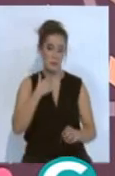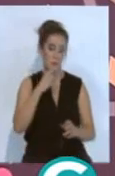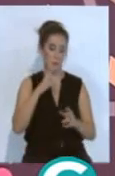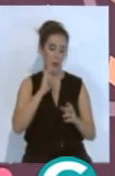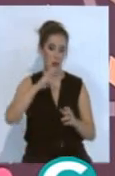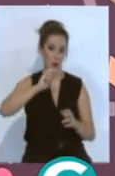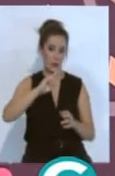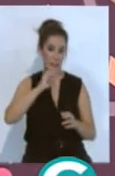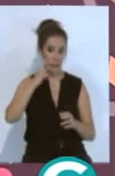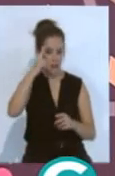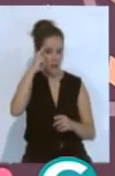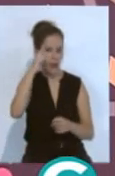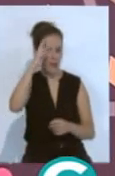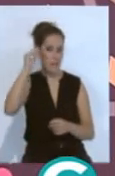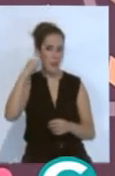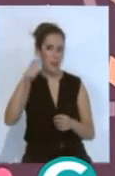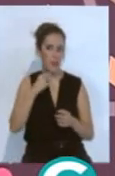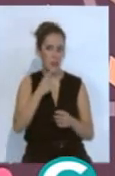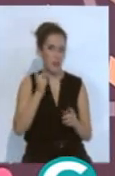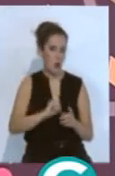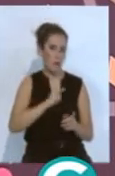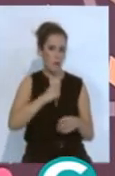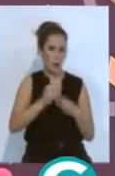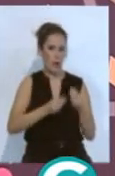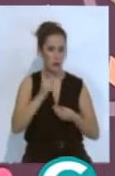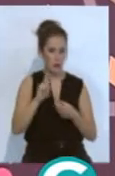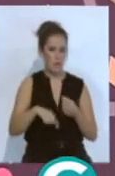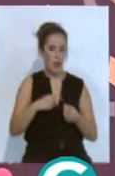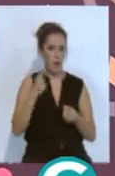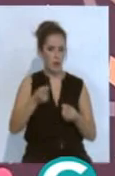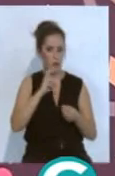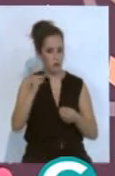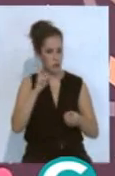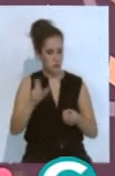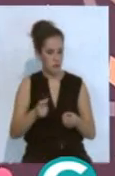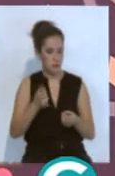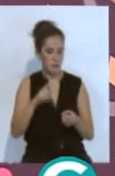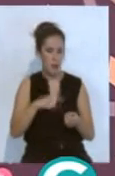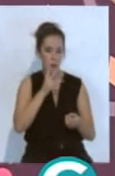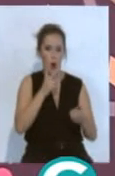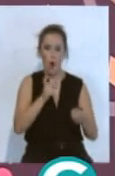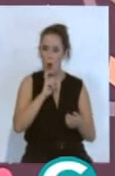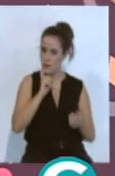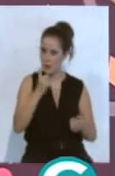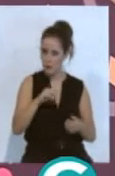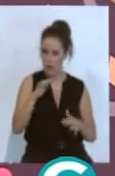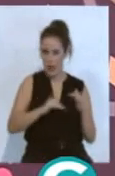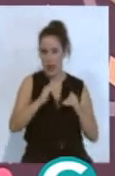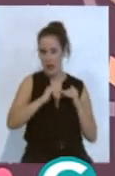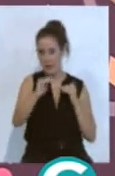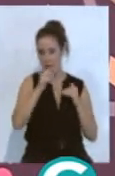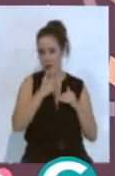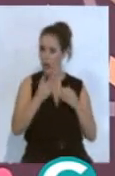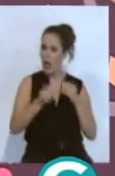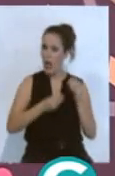Santander, nos viene a la cabeza esto, esto y esto, decir no, pero vamos a sacar también esto otro, porque es complicado hallar ese equilibrio en el